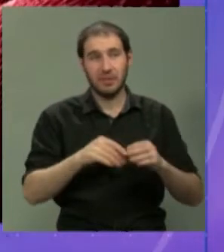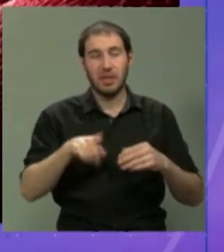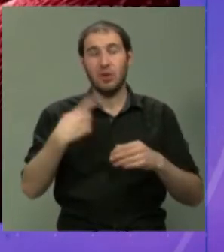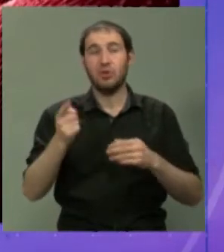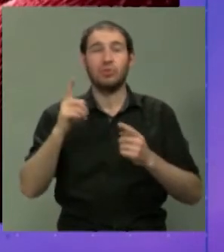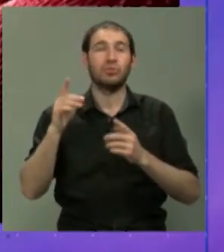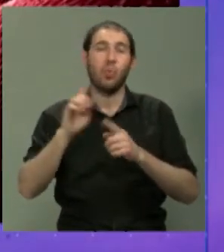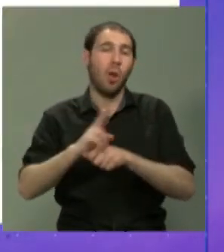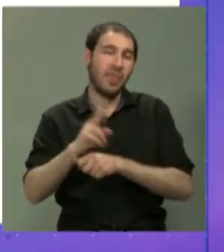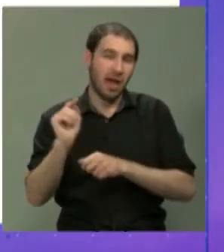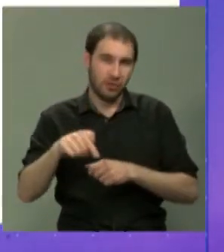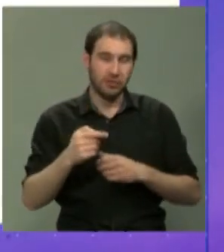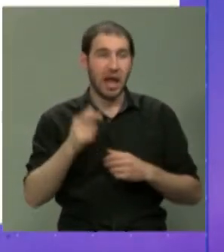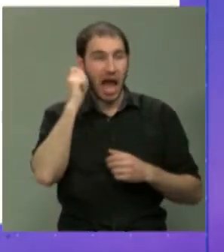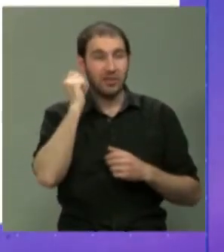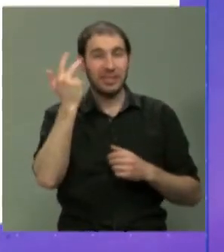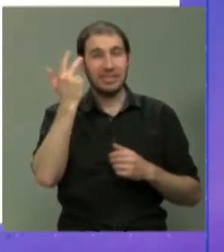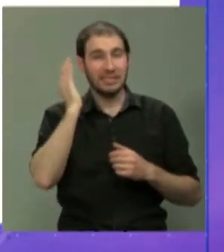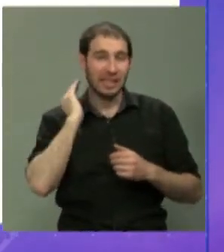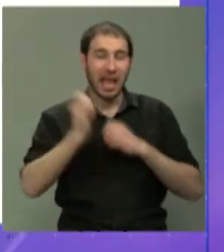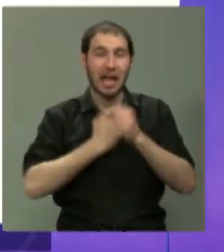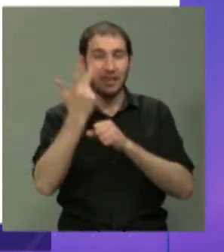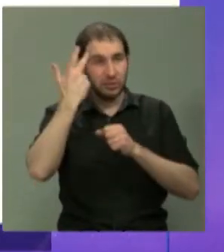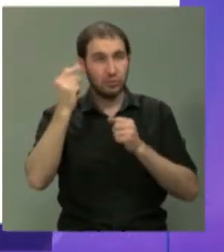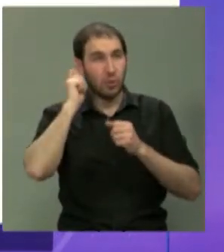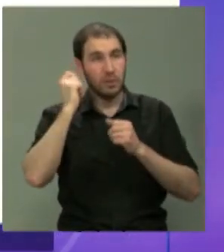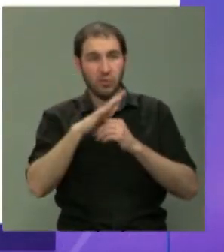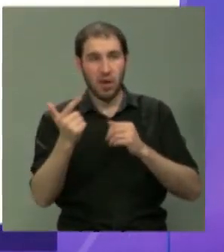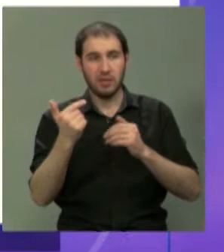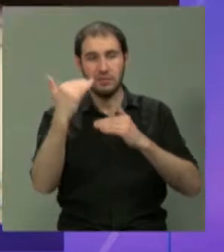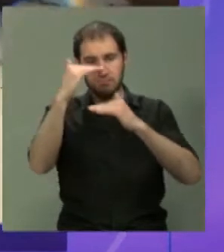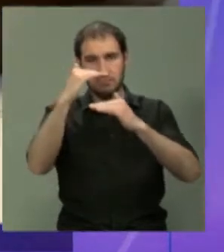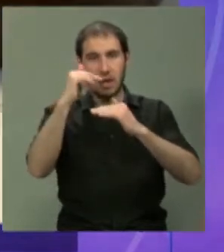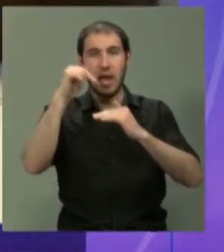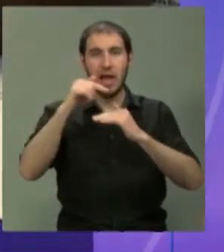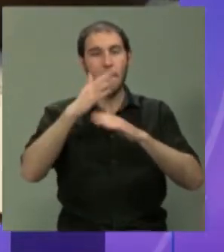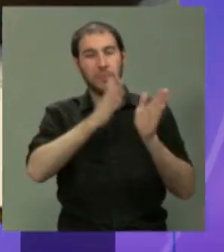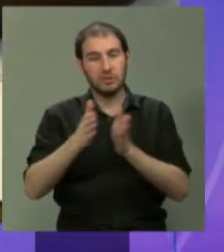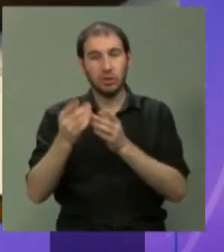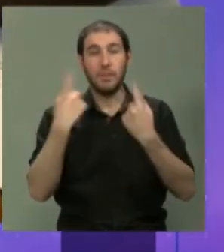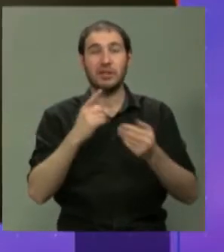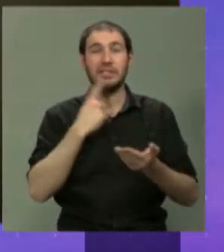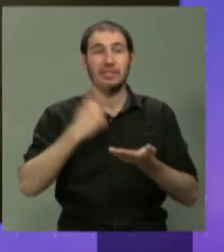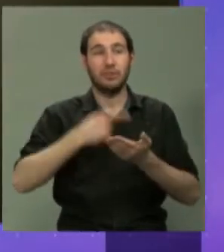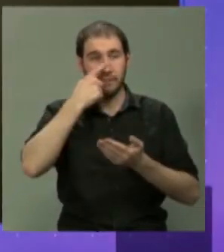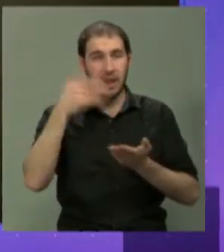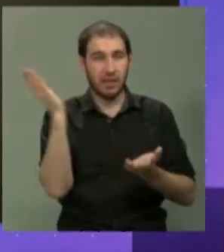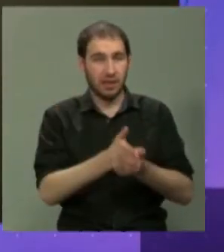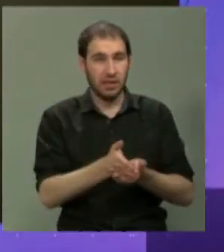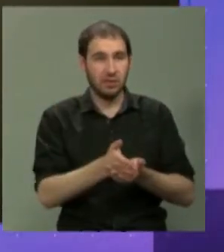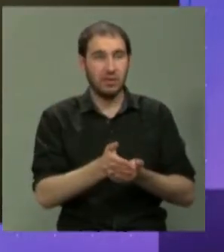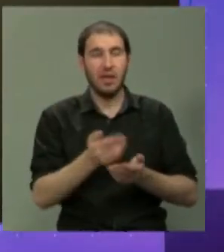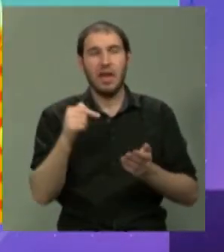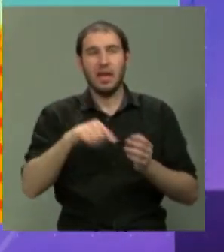otro tutelar. De 16 a 18 años no cumplidos se someten a un proceso, pero la sentencia y la pena no